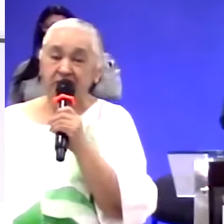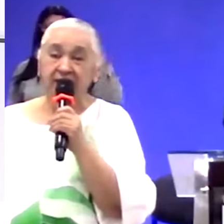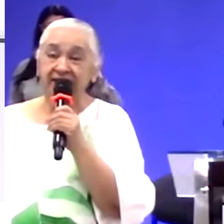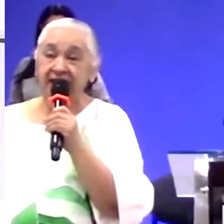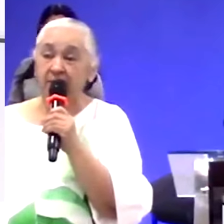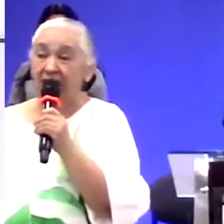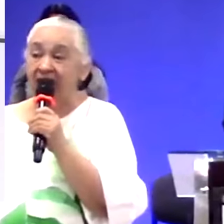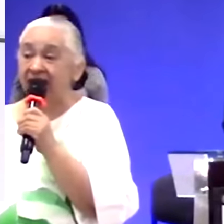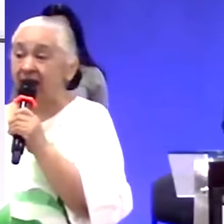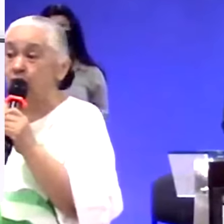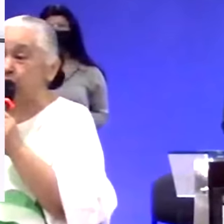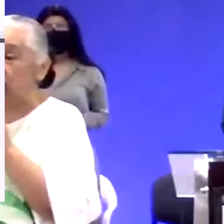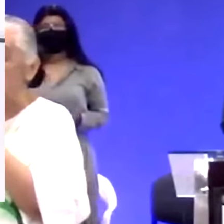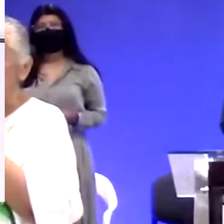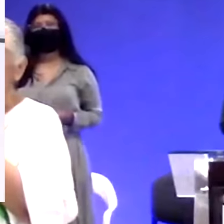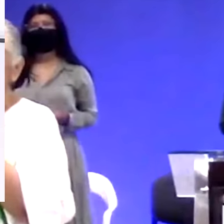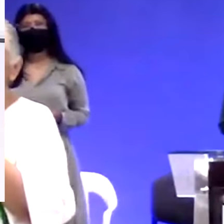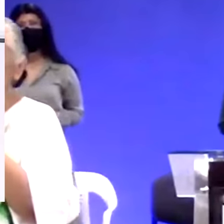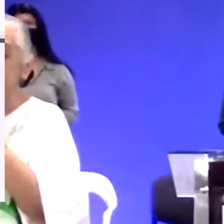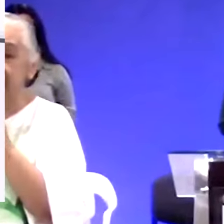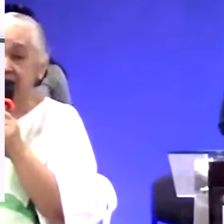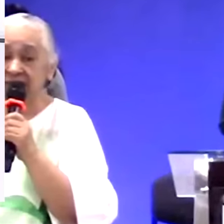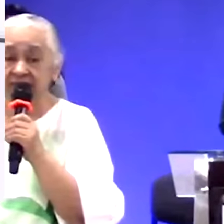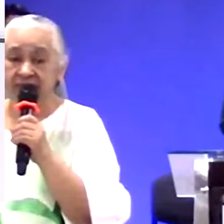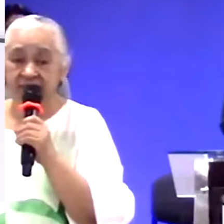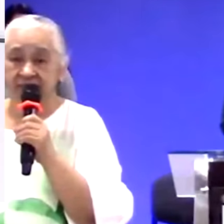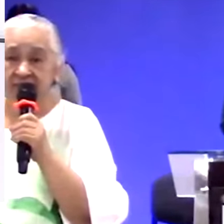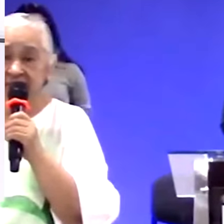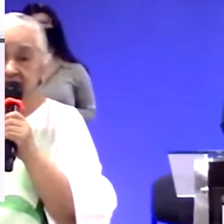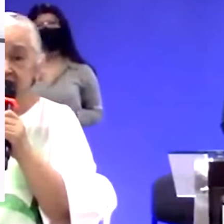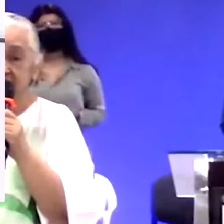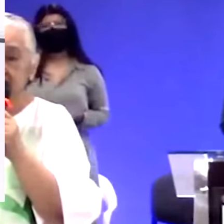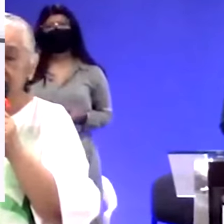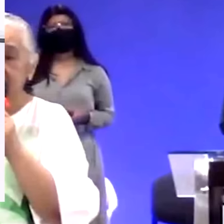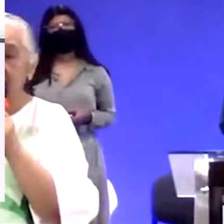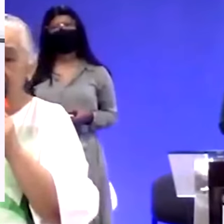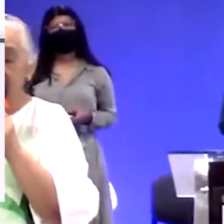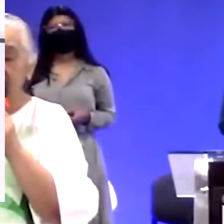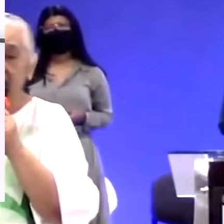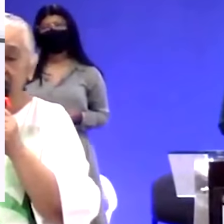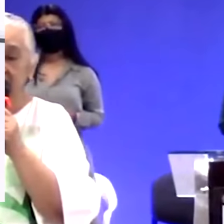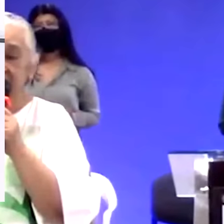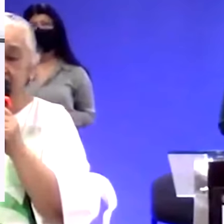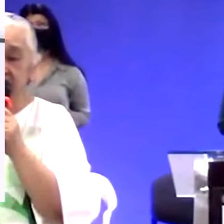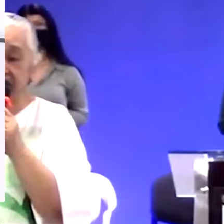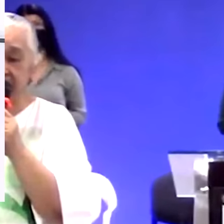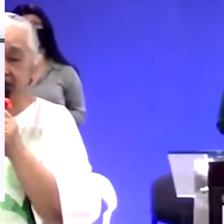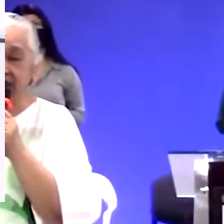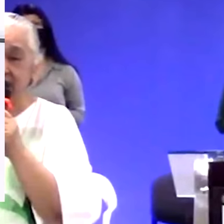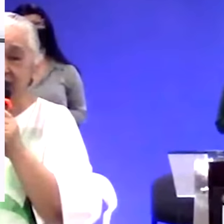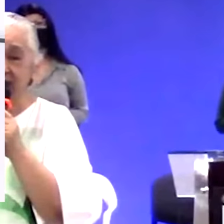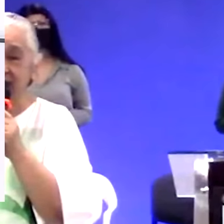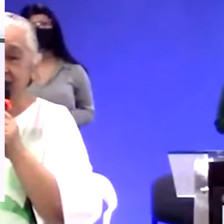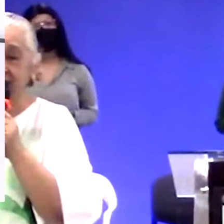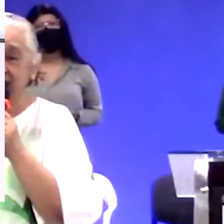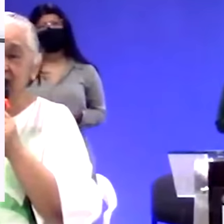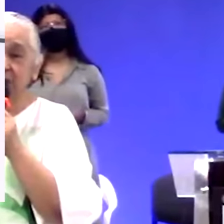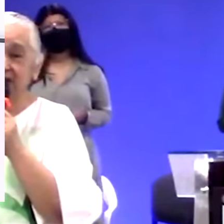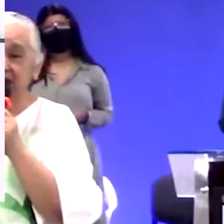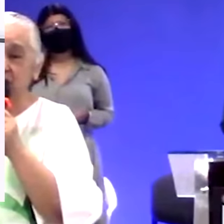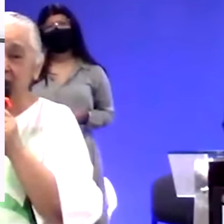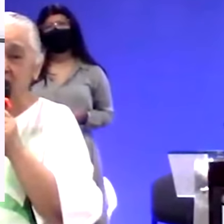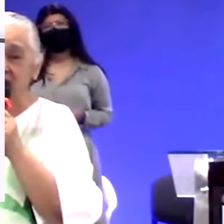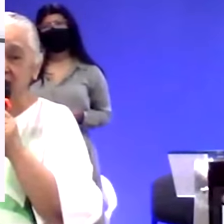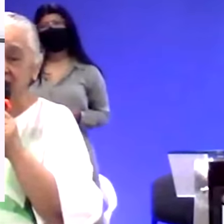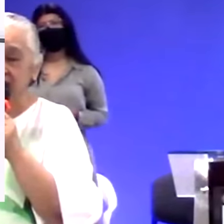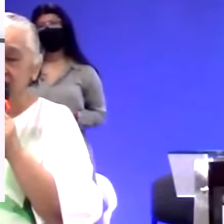amigo, soy tu servidor Jonathan Álvarez. Estoy para servirte. Aquí voy a dejarte dos predicaciones más para que puedas escuchar la palabra